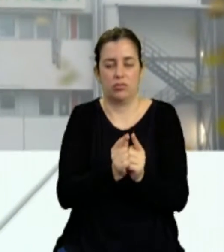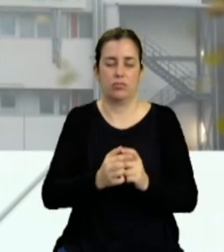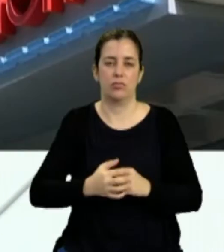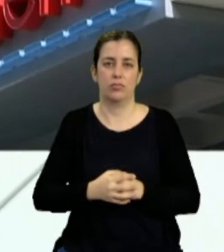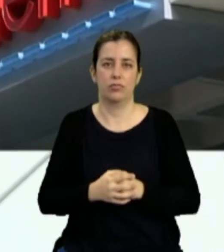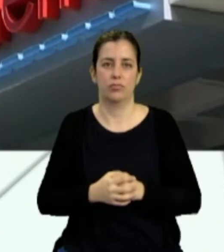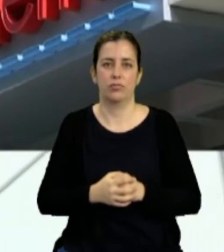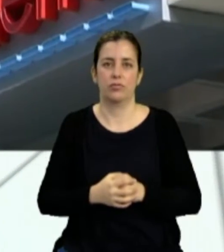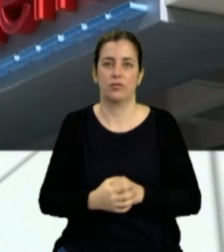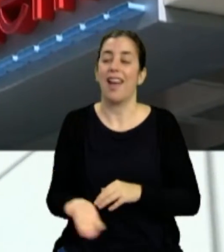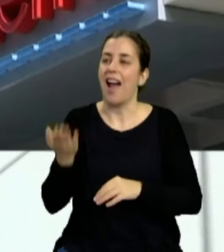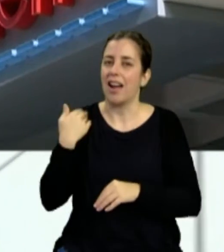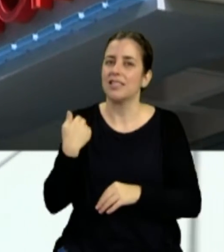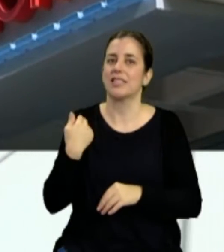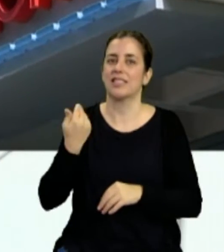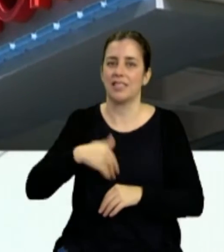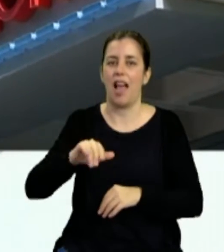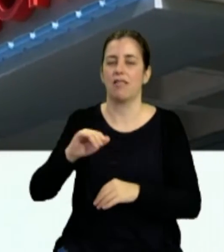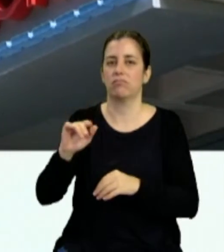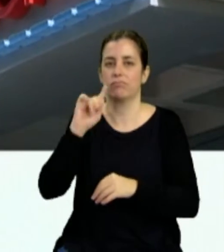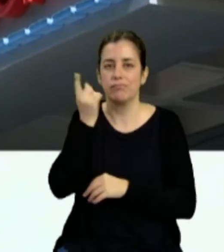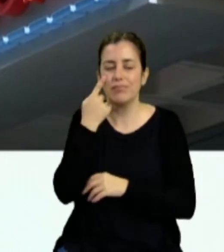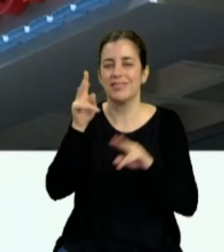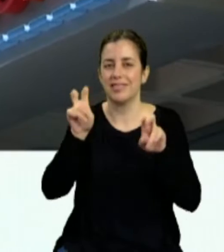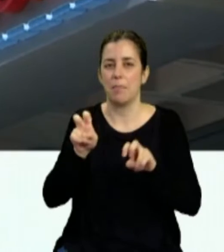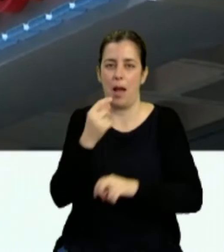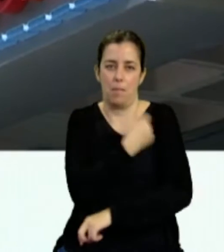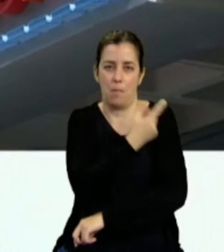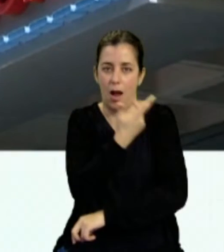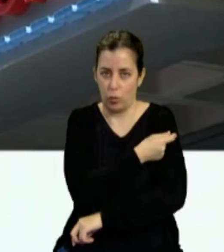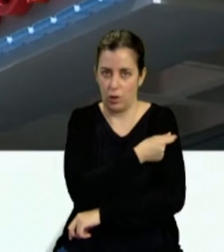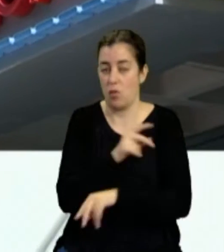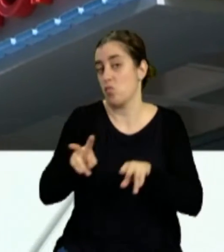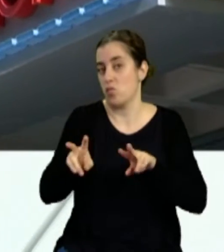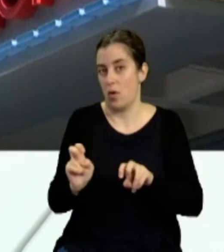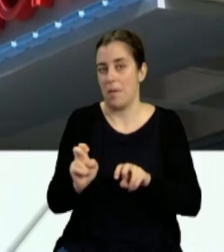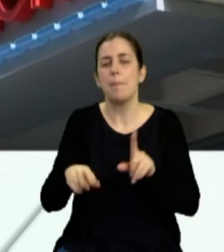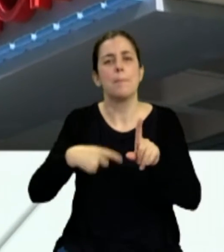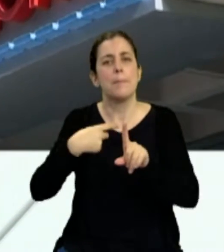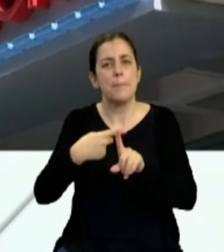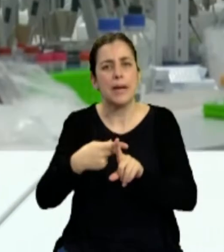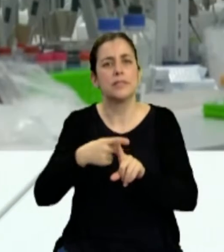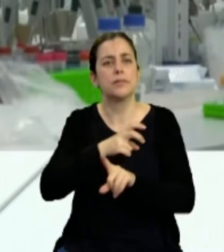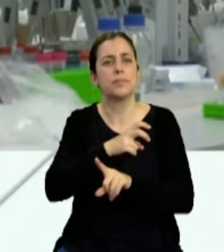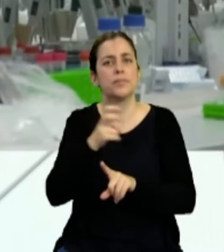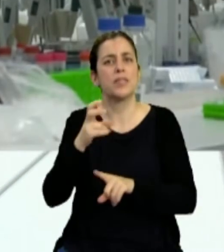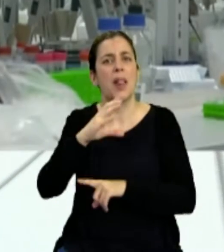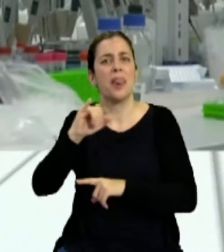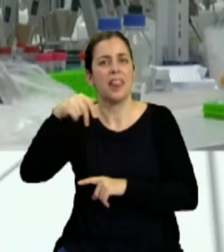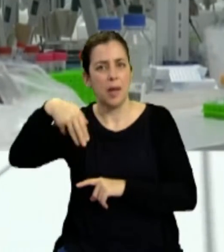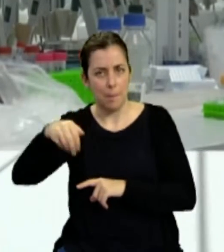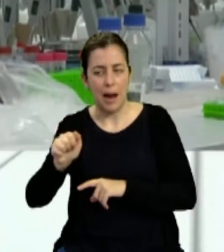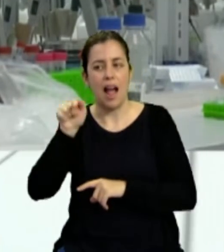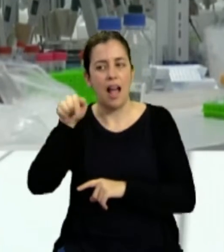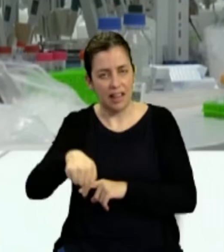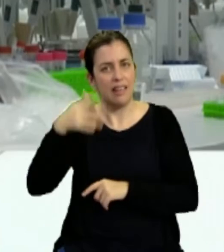diciendo antes, hemos conocido esta nueva vacuna, pero también en el CIMA también se está investigando una vacuna contra la COVID. ¿Cómo está ahora mismo esa investigación